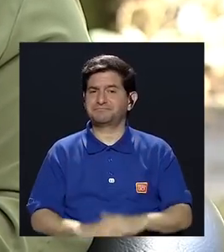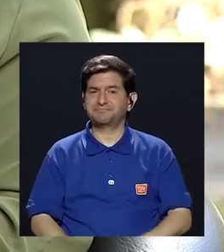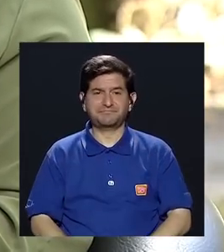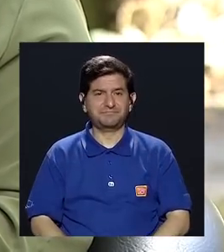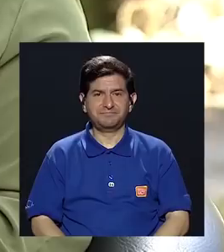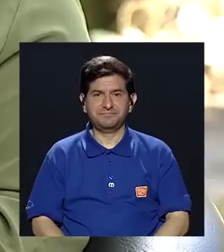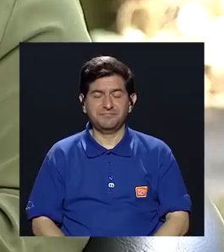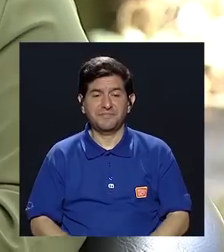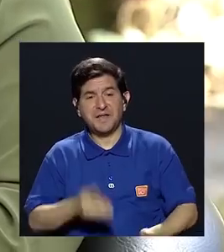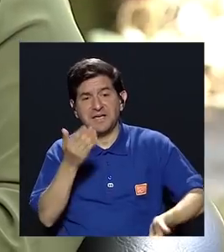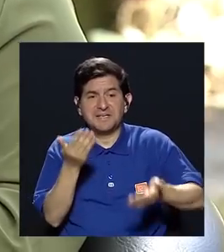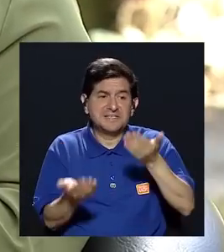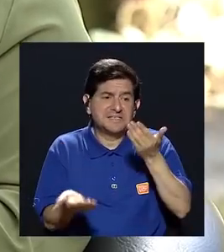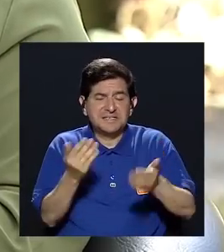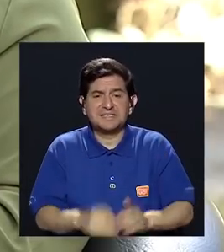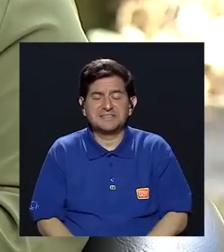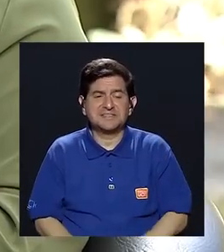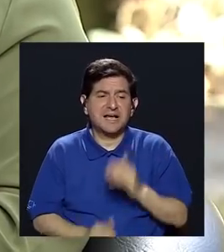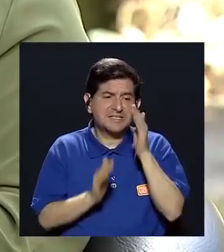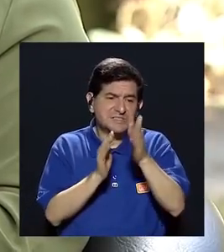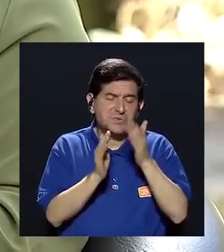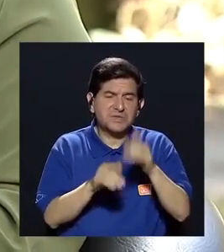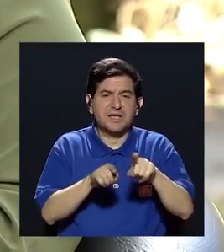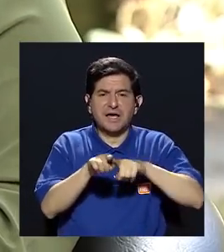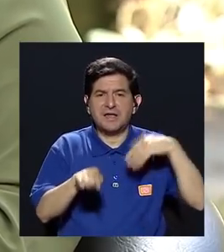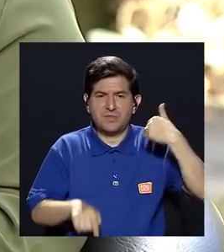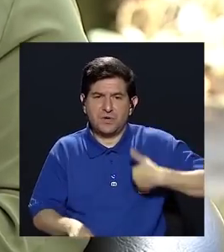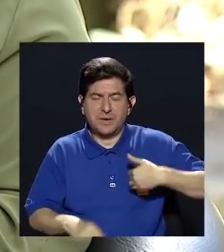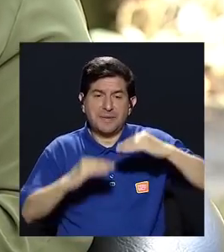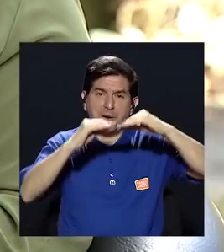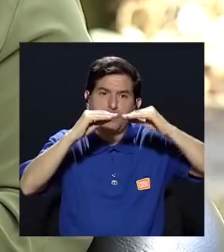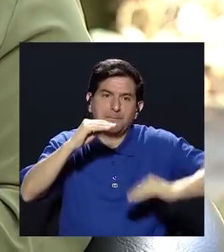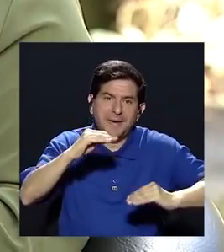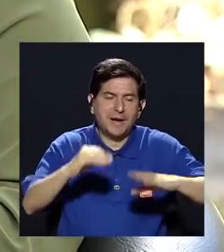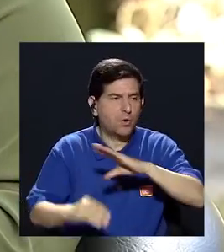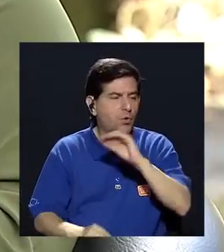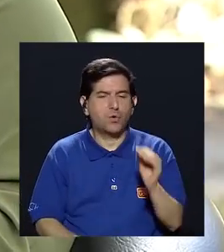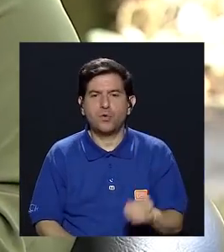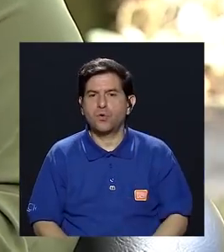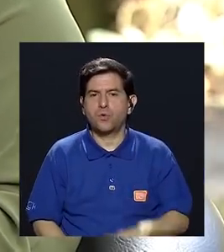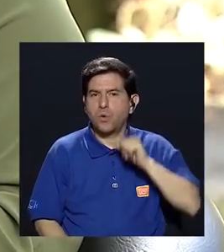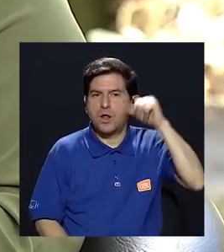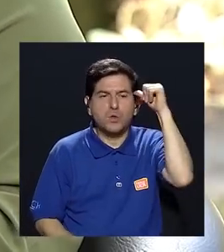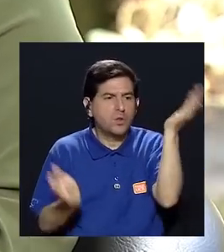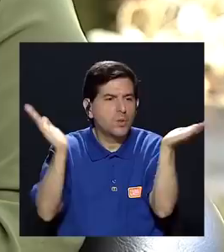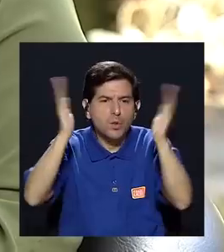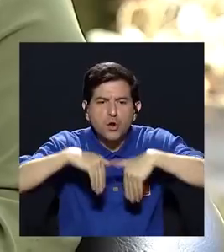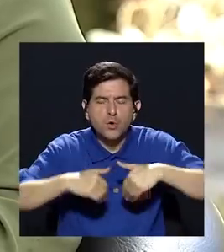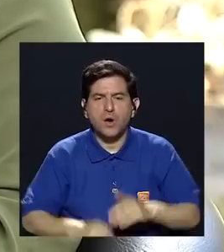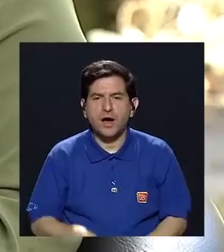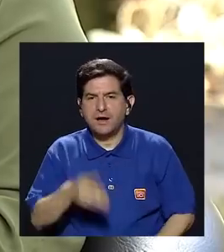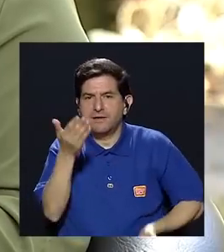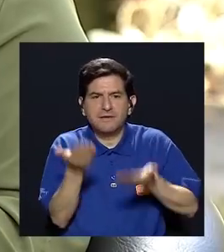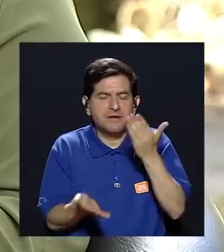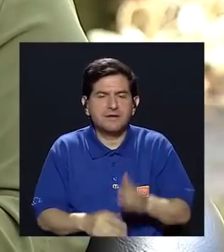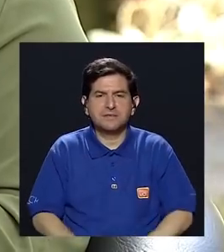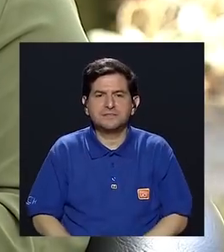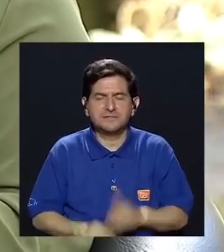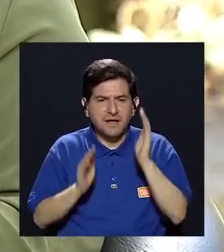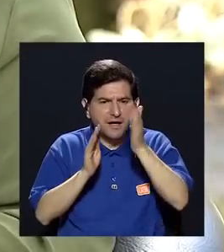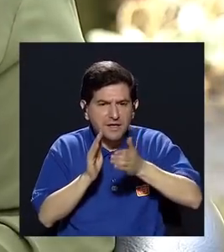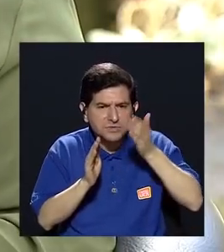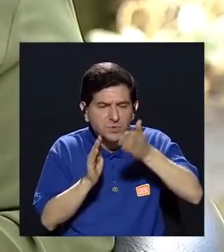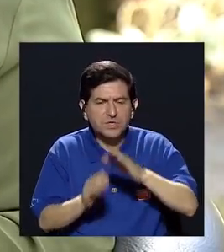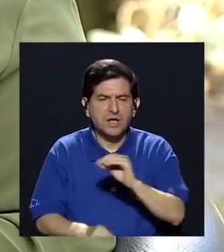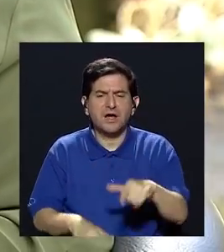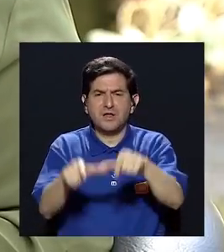porque los dejan al cuidado de hermanos menores o no hay otro adulto que pueda cuidarlos o